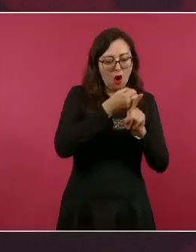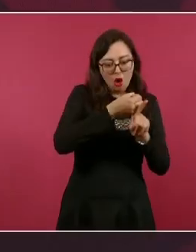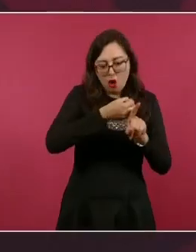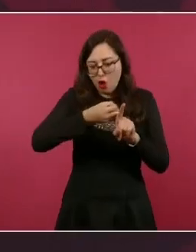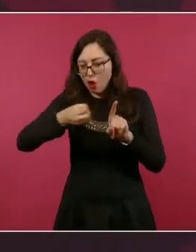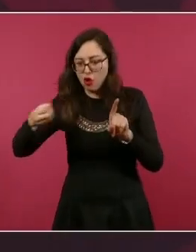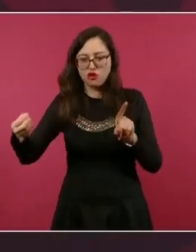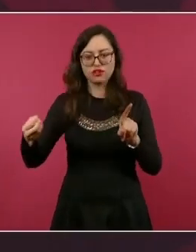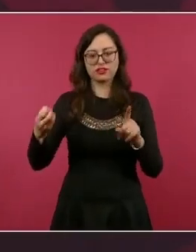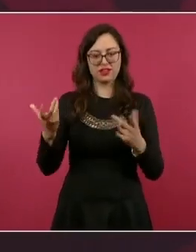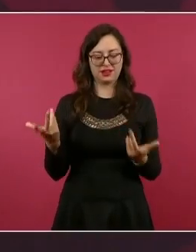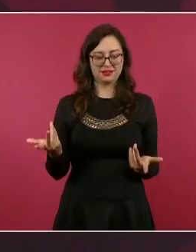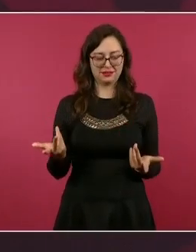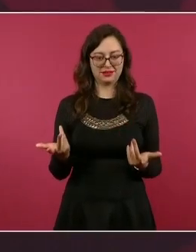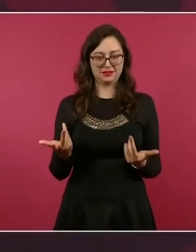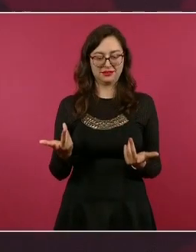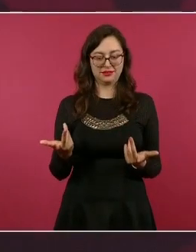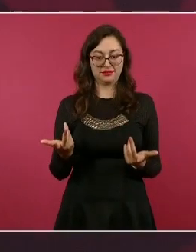para poner orden.